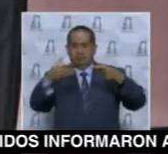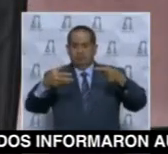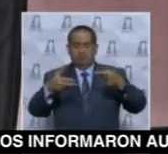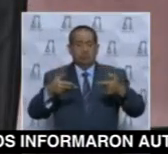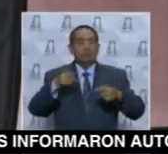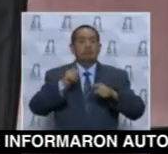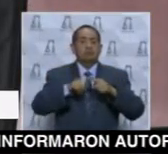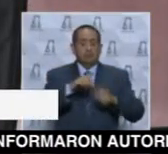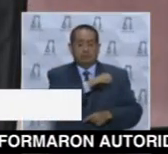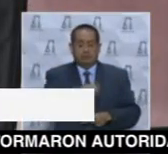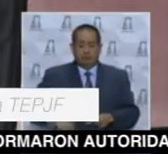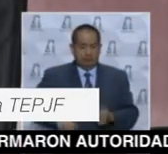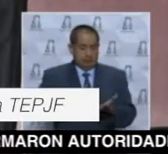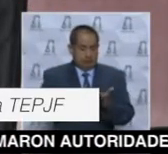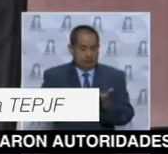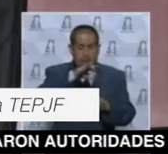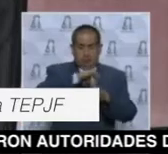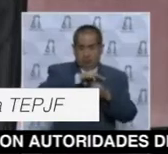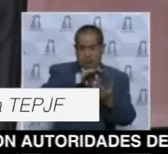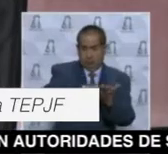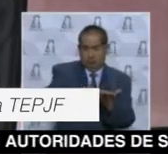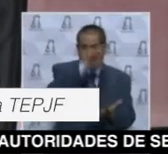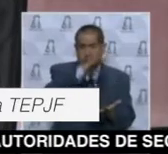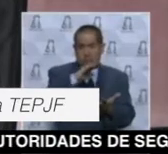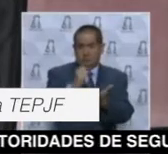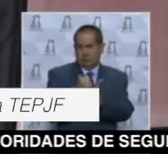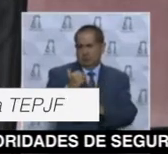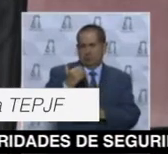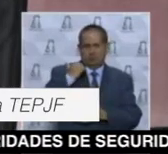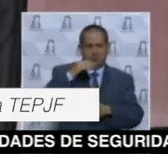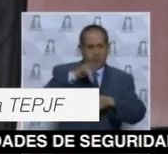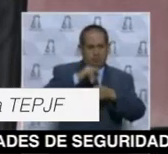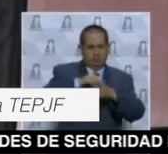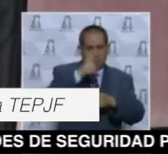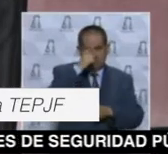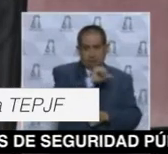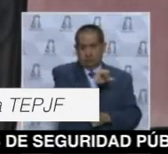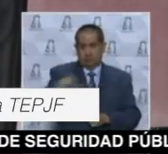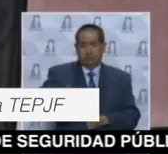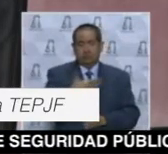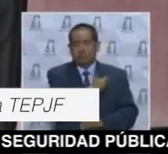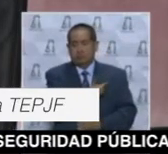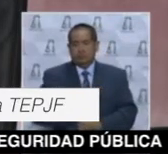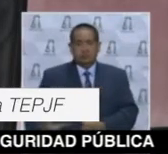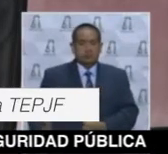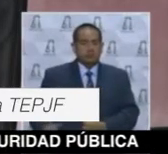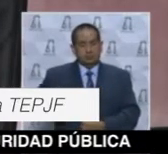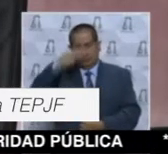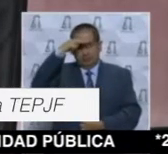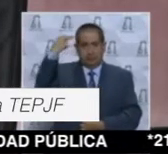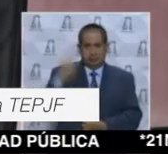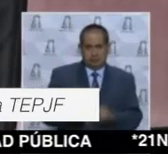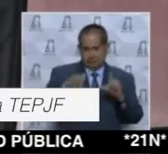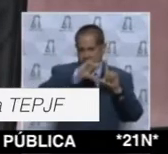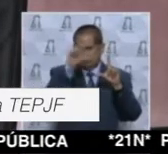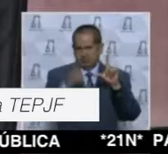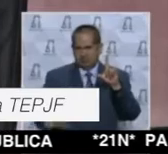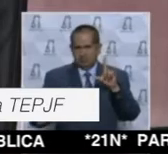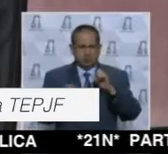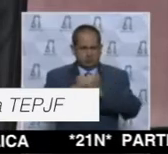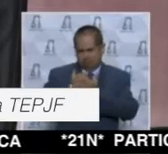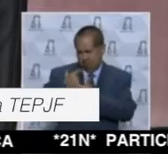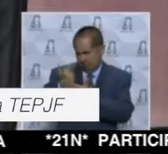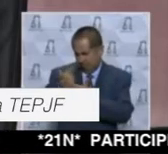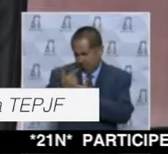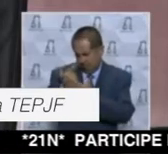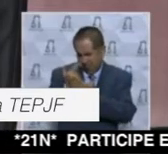que obtuvo la mayoría de los votos en la elección de presidente de los Estados Unidos mexicanos, de acuerdo con el cómputo